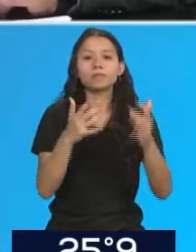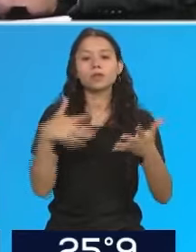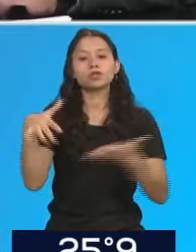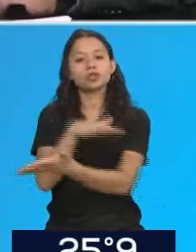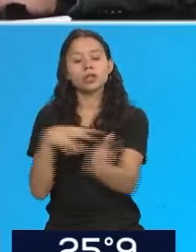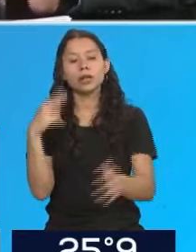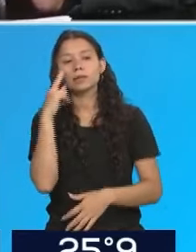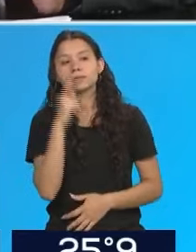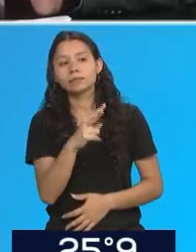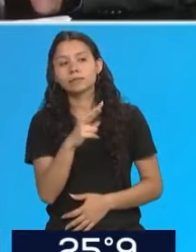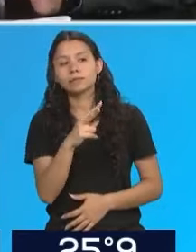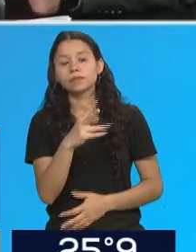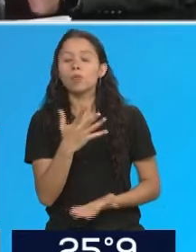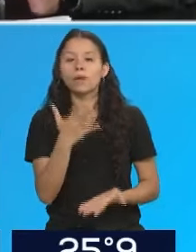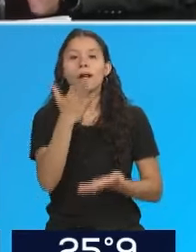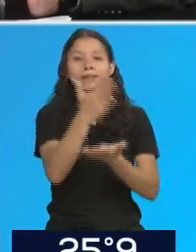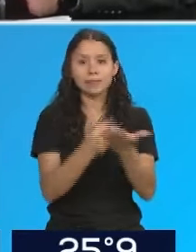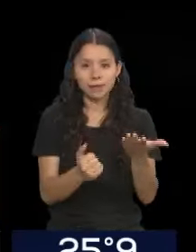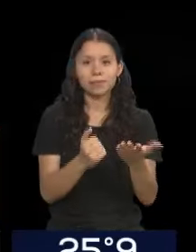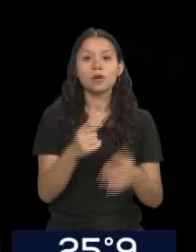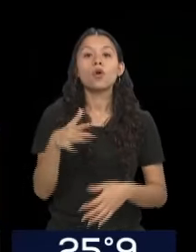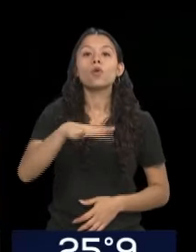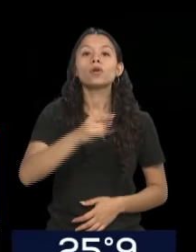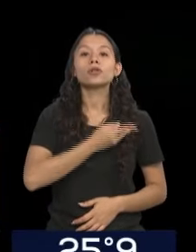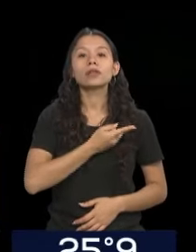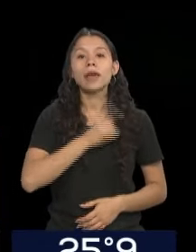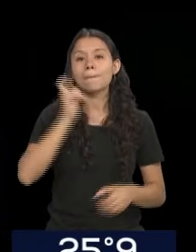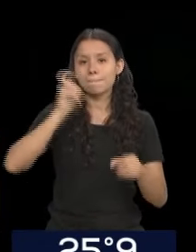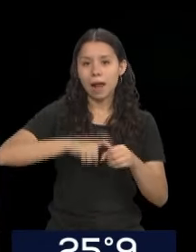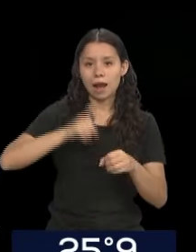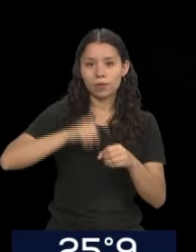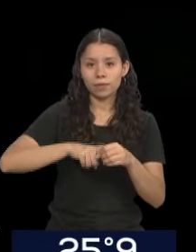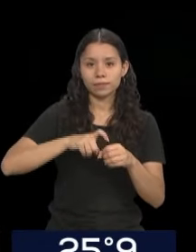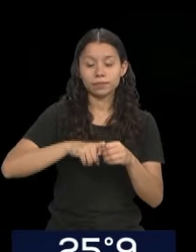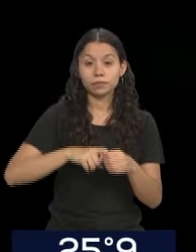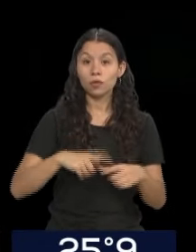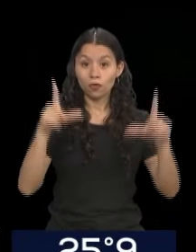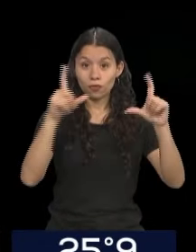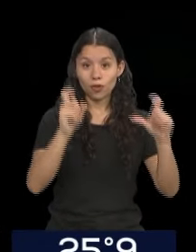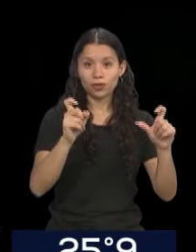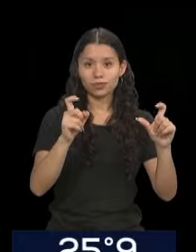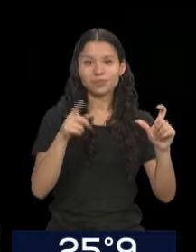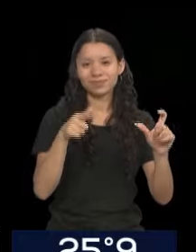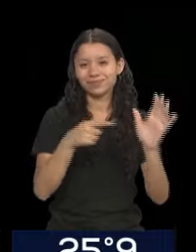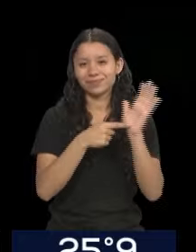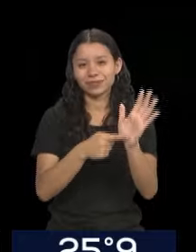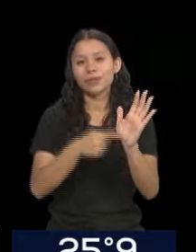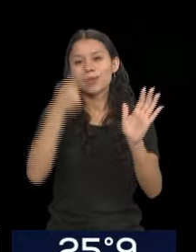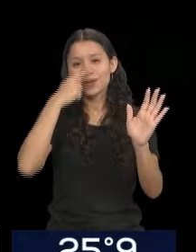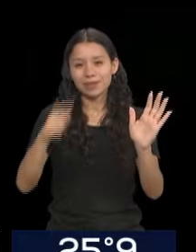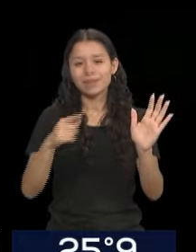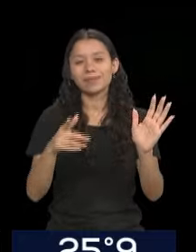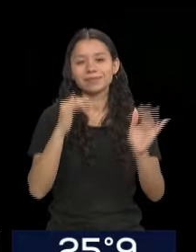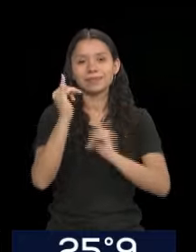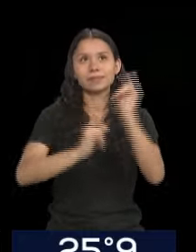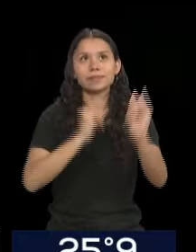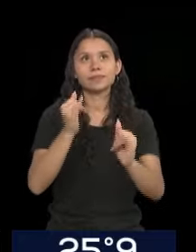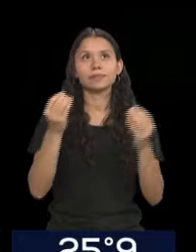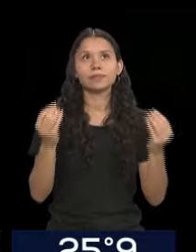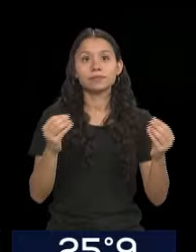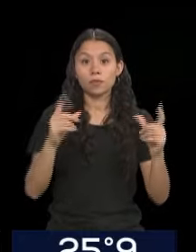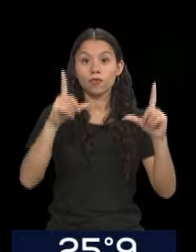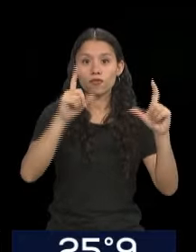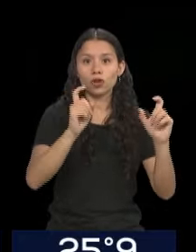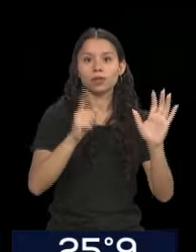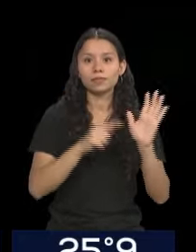en Malargüe. Vamos a mostrar una foto, Fernando, para terminar este comentario. Esta es la foto que está hoy recorriendo el país.